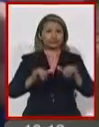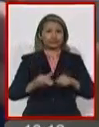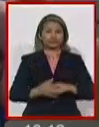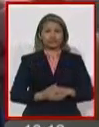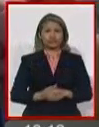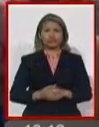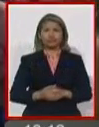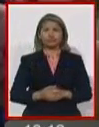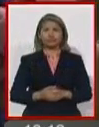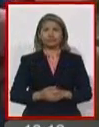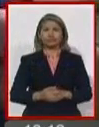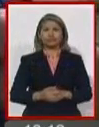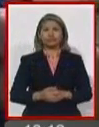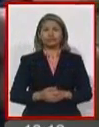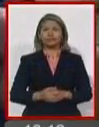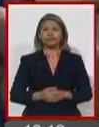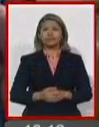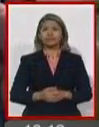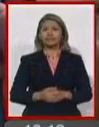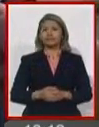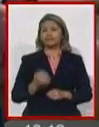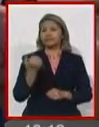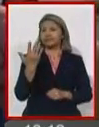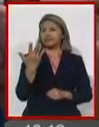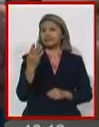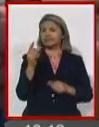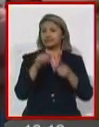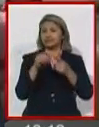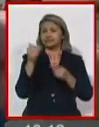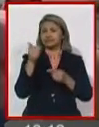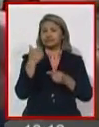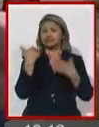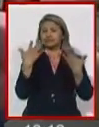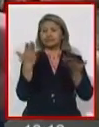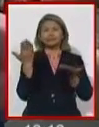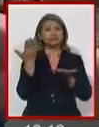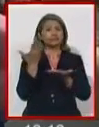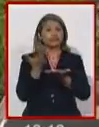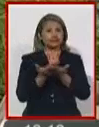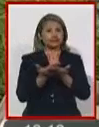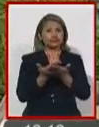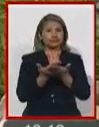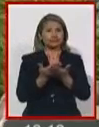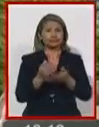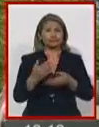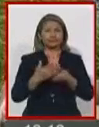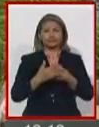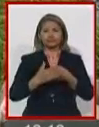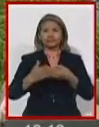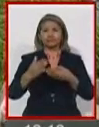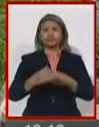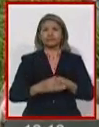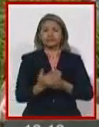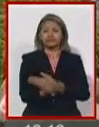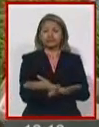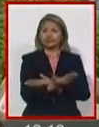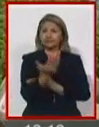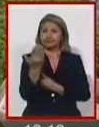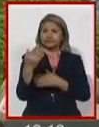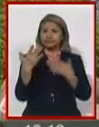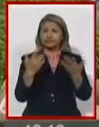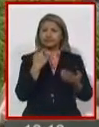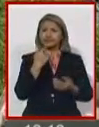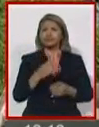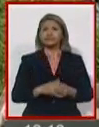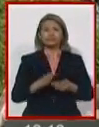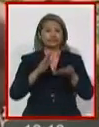y ni siquiera es de 5 a 10, como dicen, ellos ya están loteando a partir de horas de la mañana.